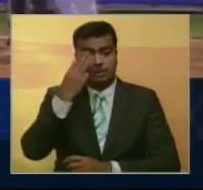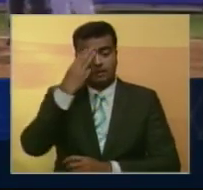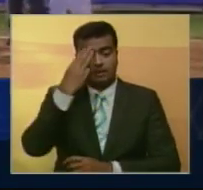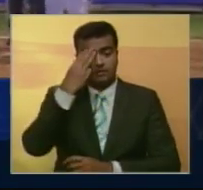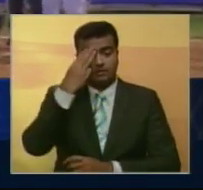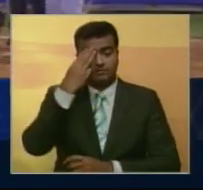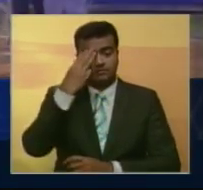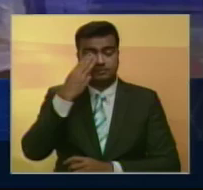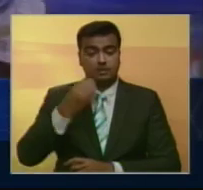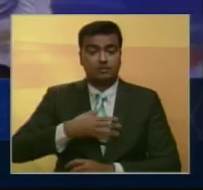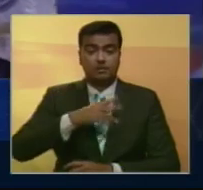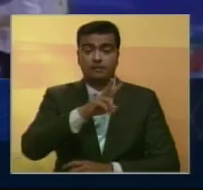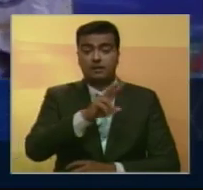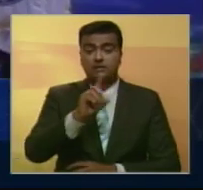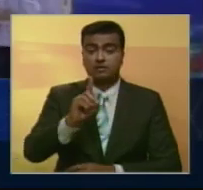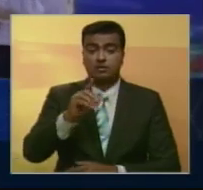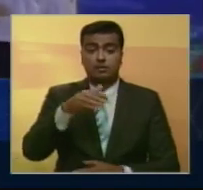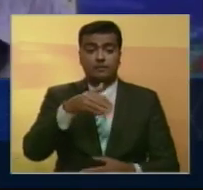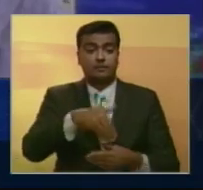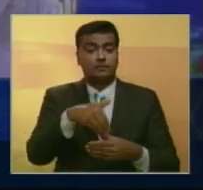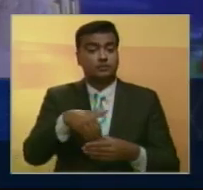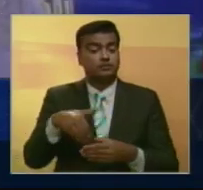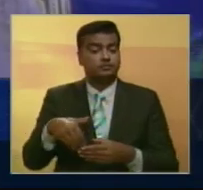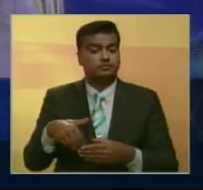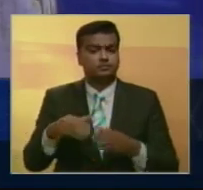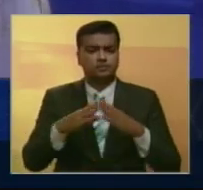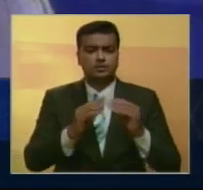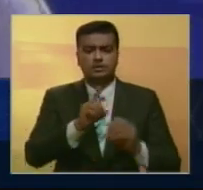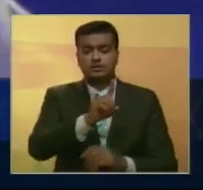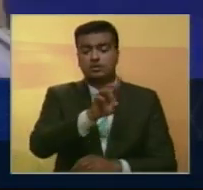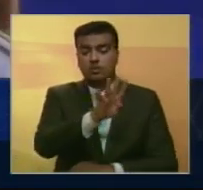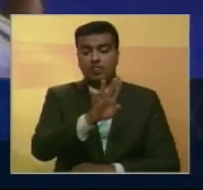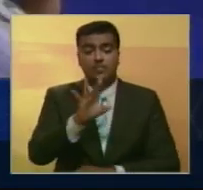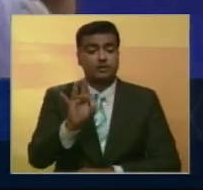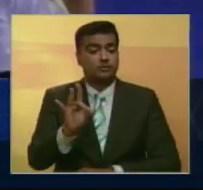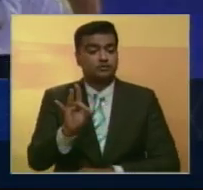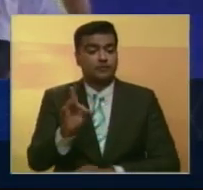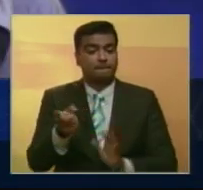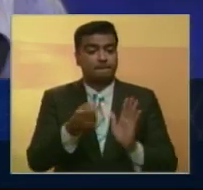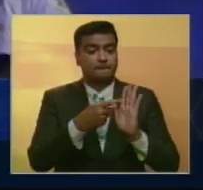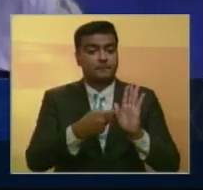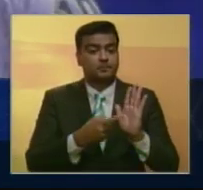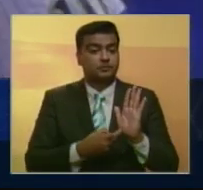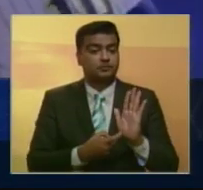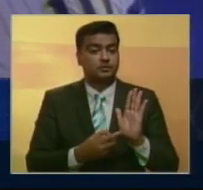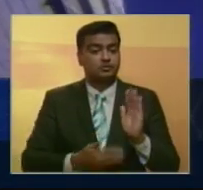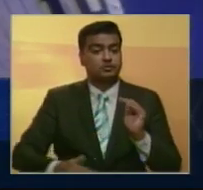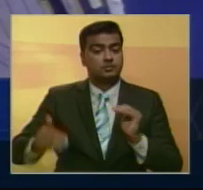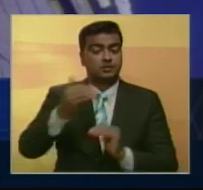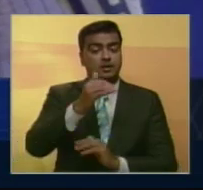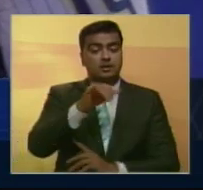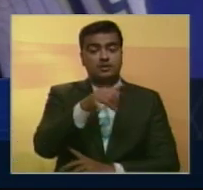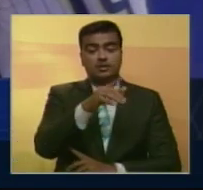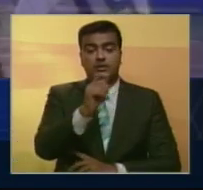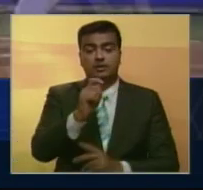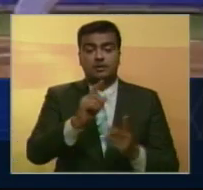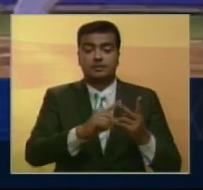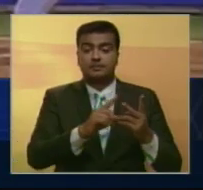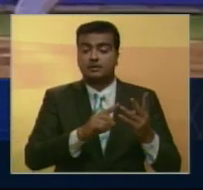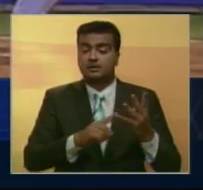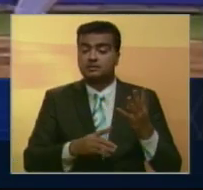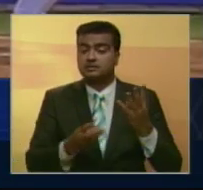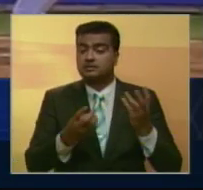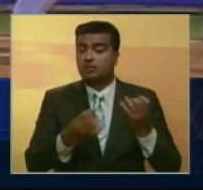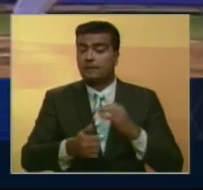del Magallanes logró 21 votos para el primer lugar para un total de 148 puntos. Así superó a Yorbito Realtua y 6 peloteros